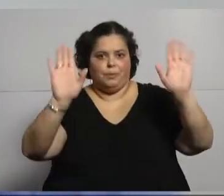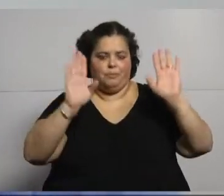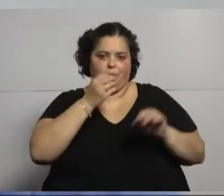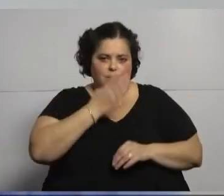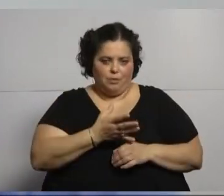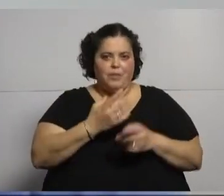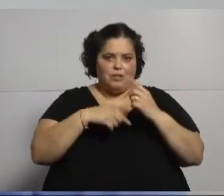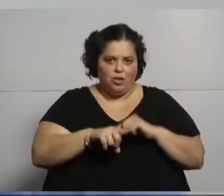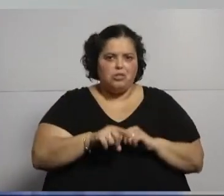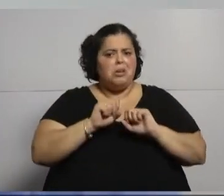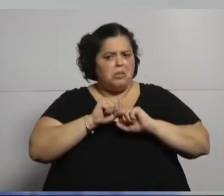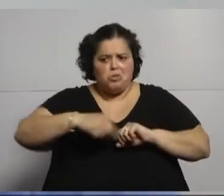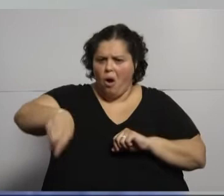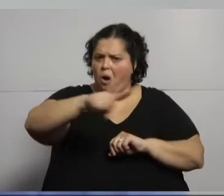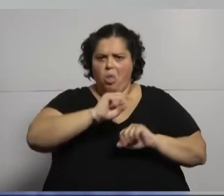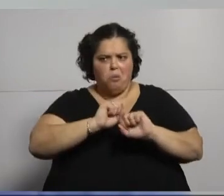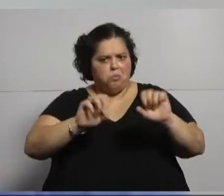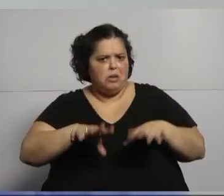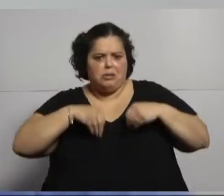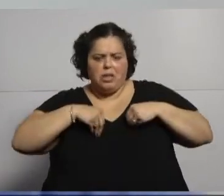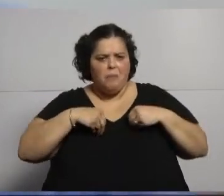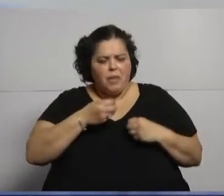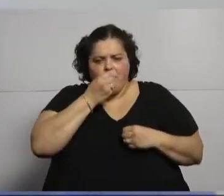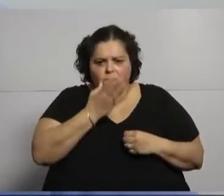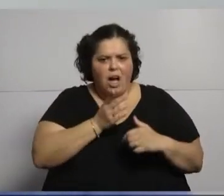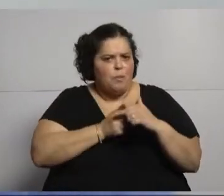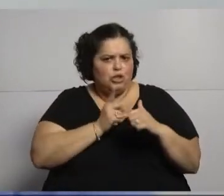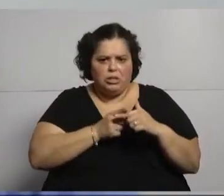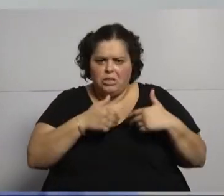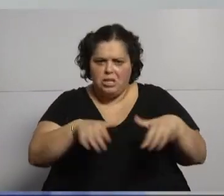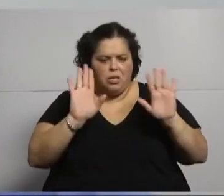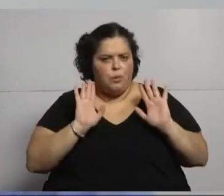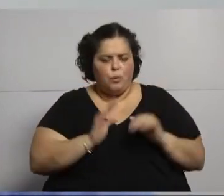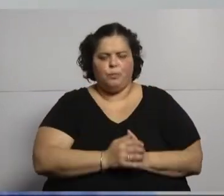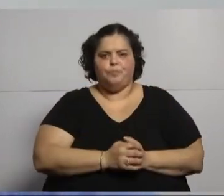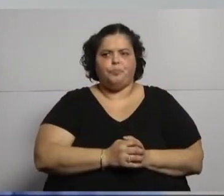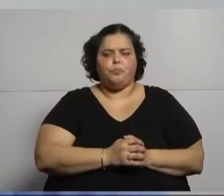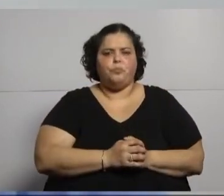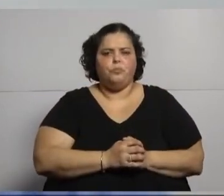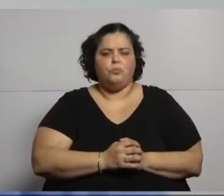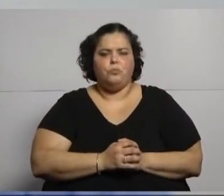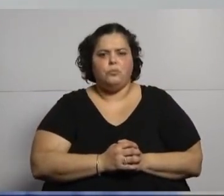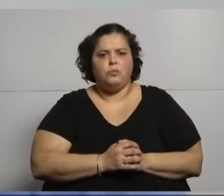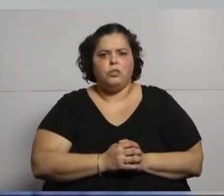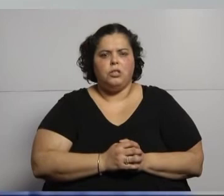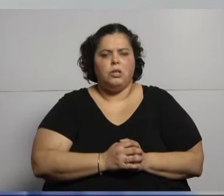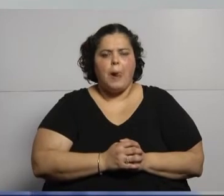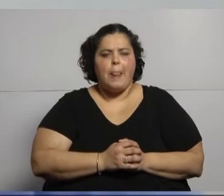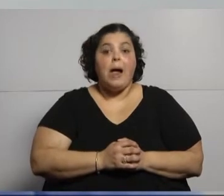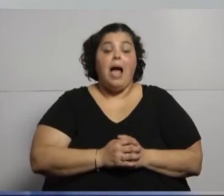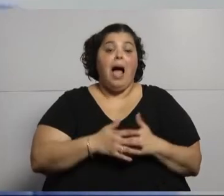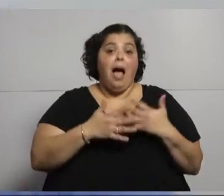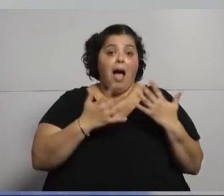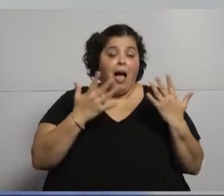perspectiva reaccionar muy favorablemente a la coyuntura, si es que se puede usar el término. Hay algo muy importante, y es